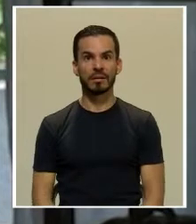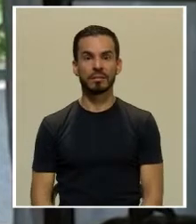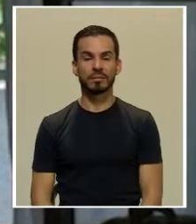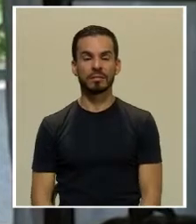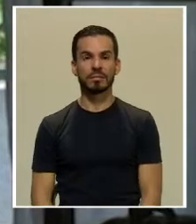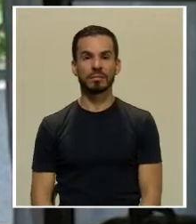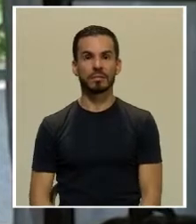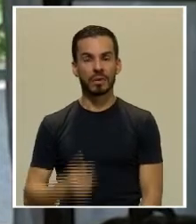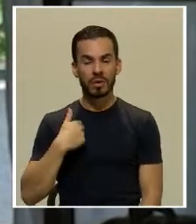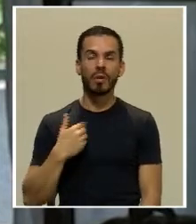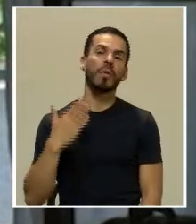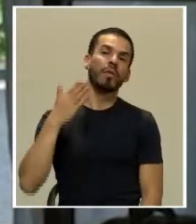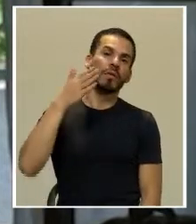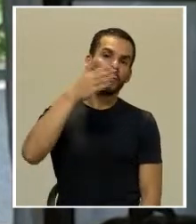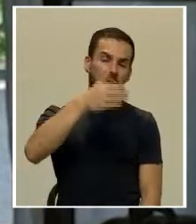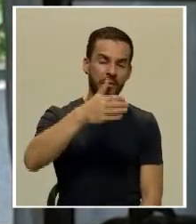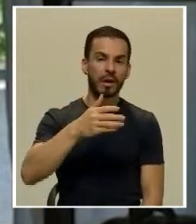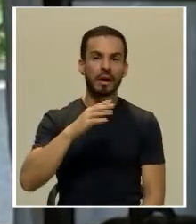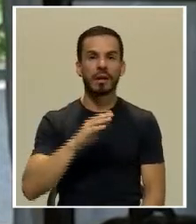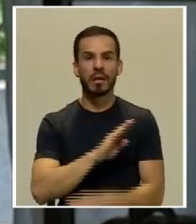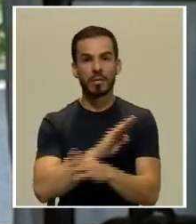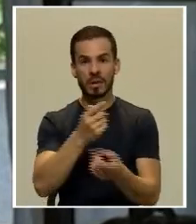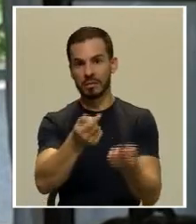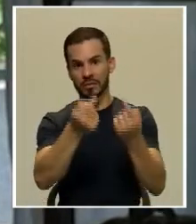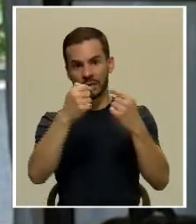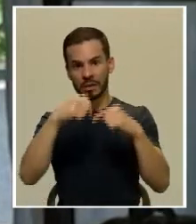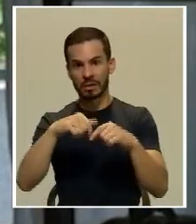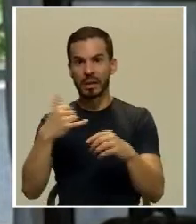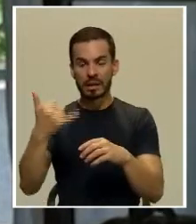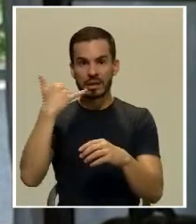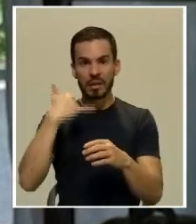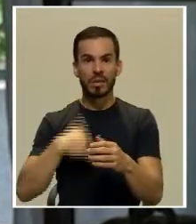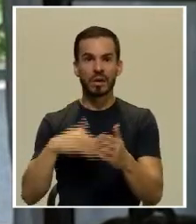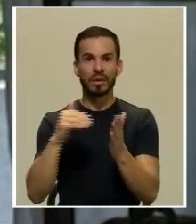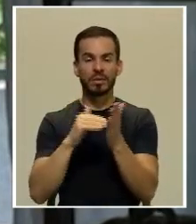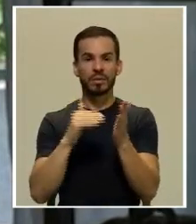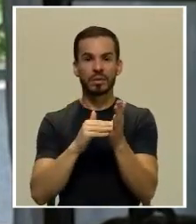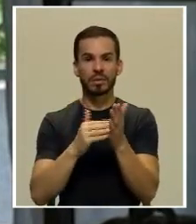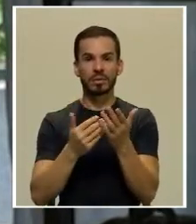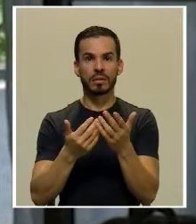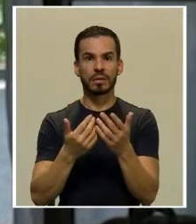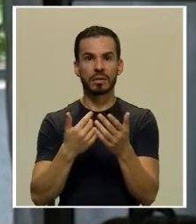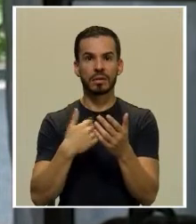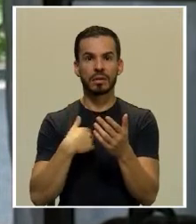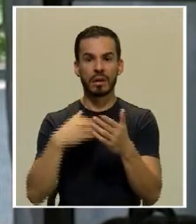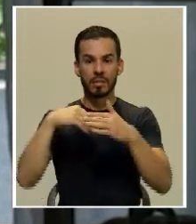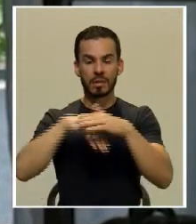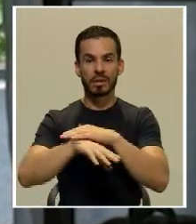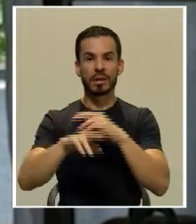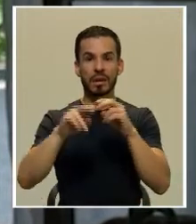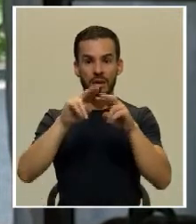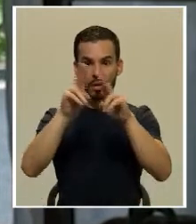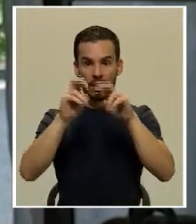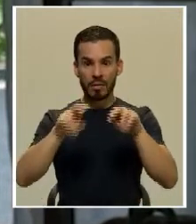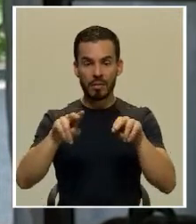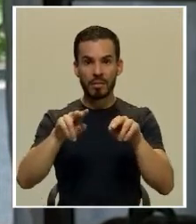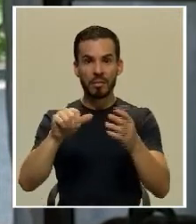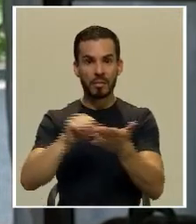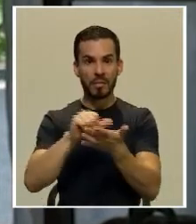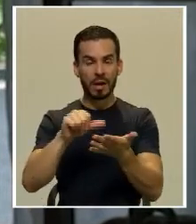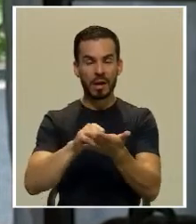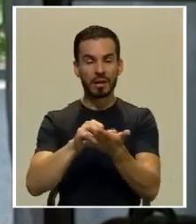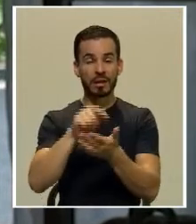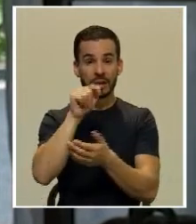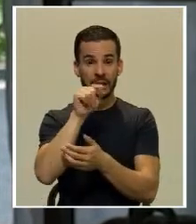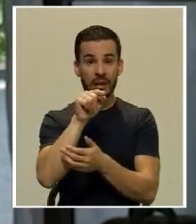yo pues fui, ¿verdad? Y regresé y me volvieron a llamar. Entonces me metieron a una página en la